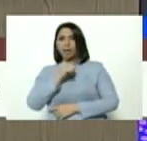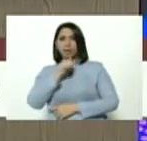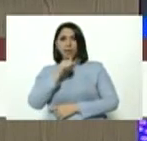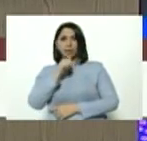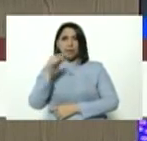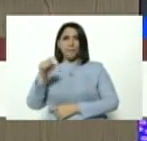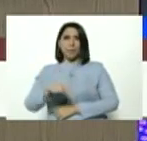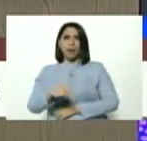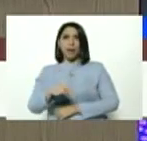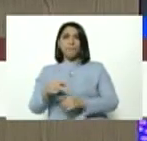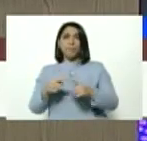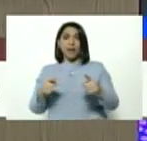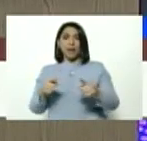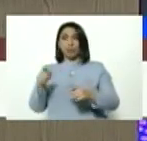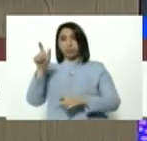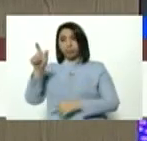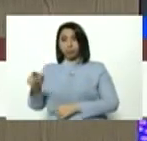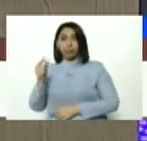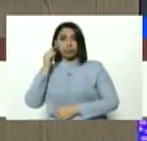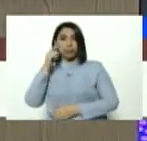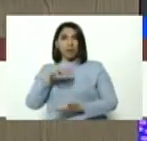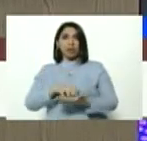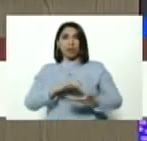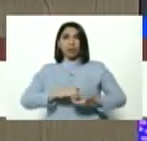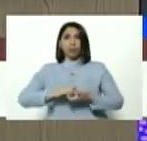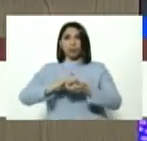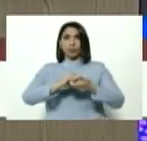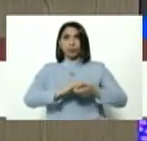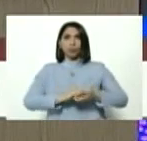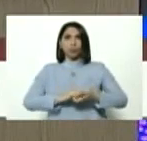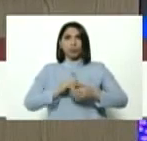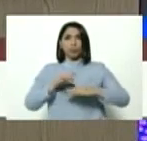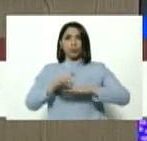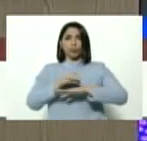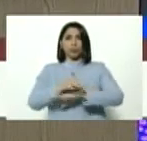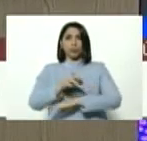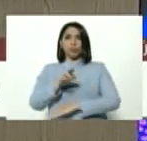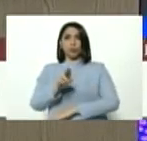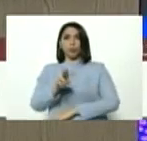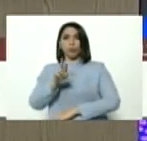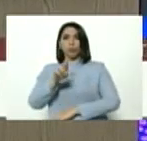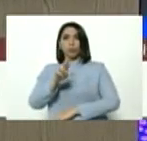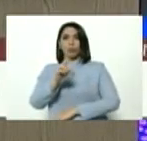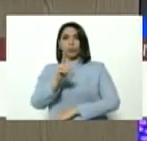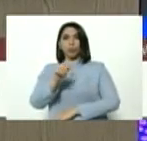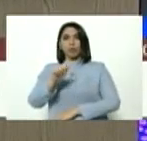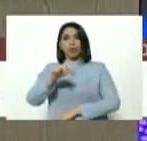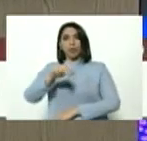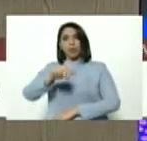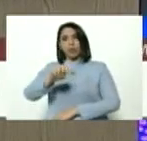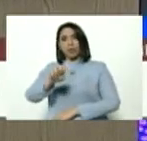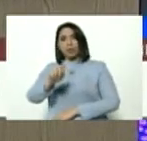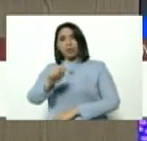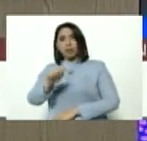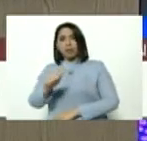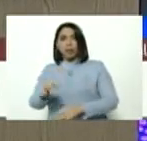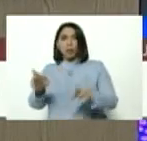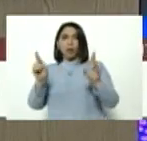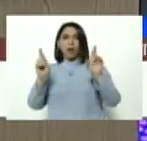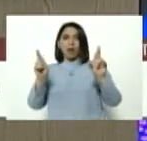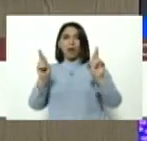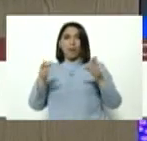esta señora del estado Trujillo, del municipio Urdaneta, se mejore rápidamente. Quiero